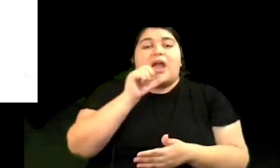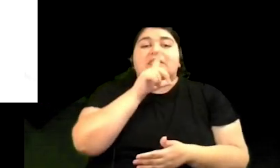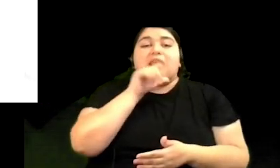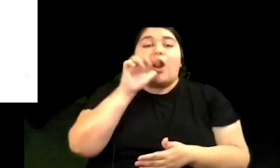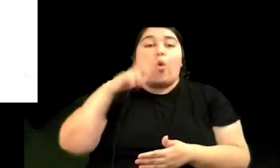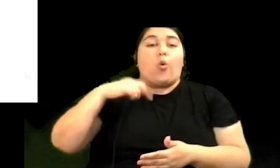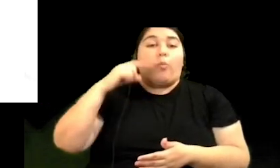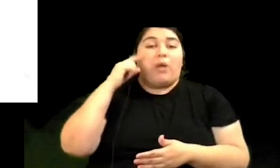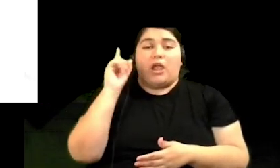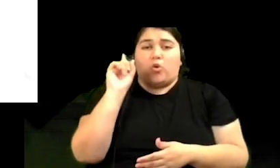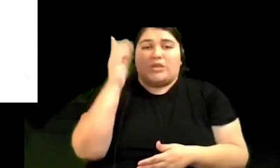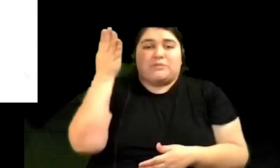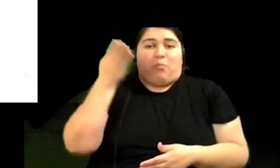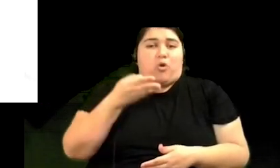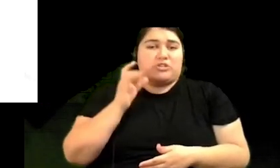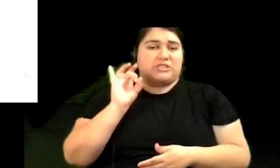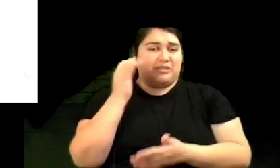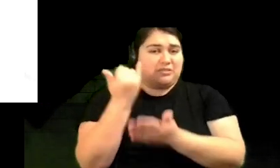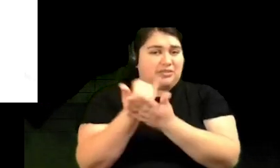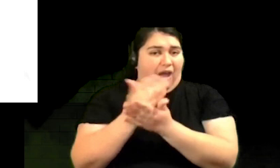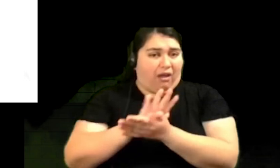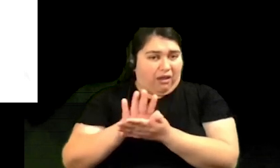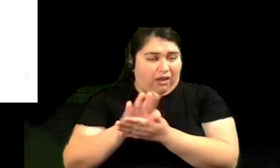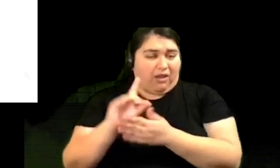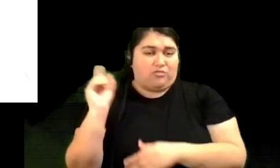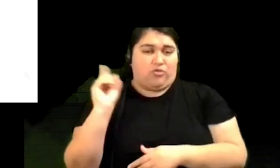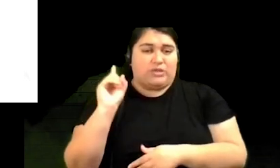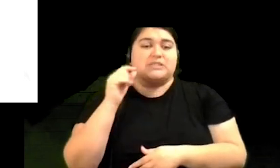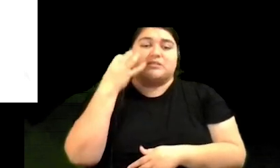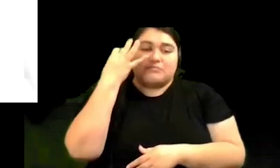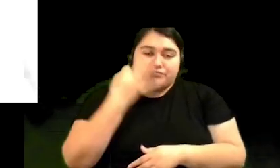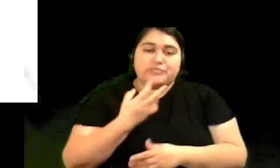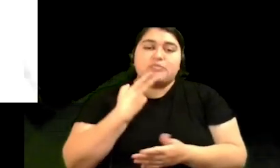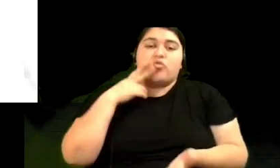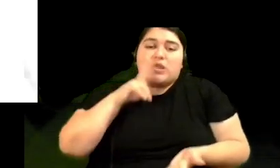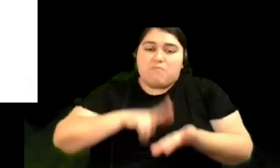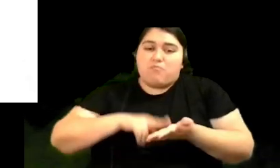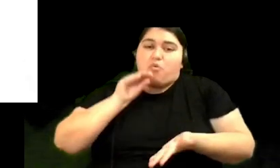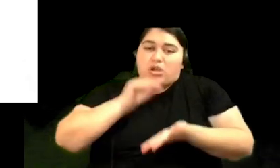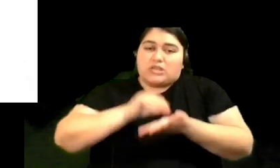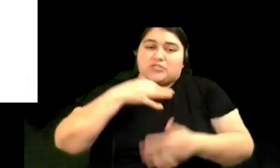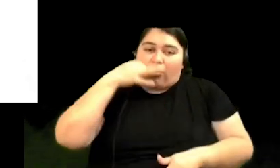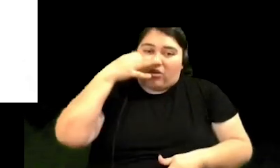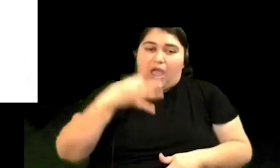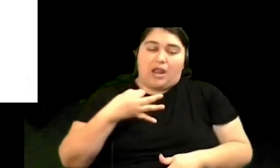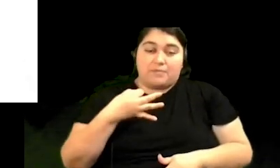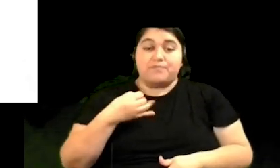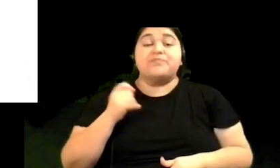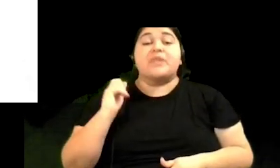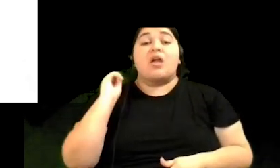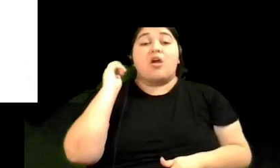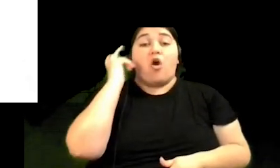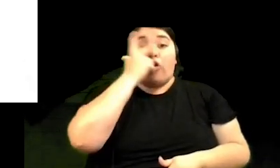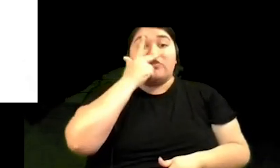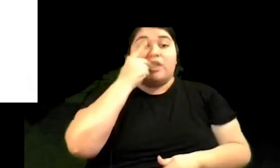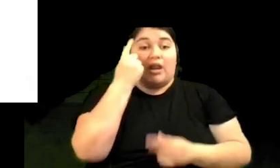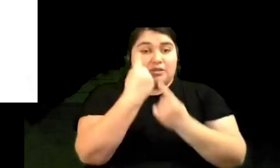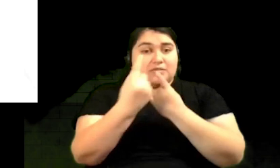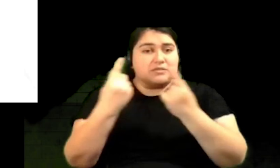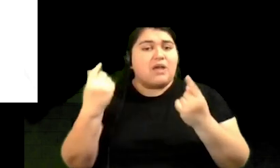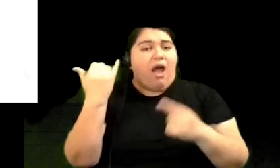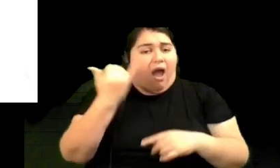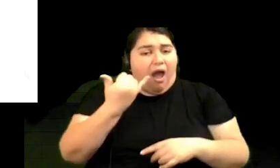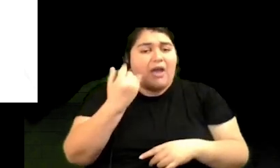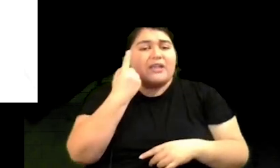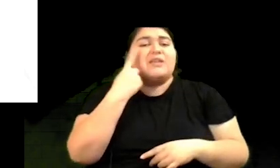Y aparte, que se aplica doble imposición, porque ustedes saben que las prestaciones hoteleras ya están grabadas por el impuesto de valor agregado.